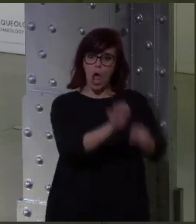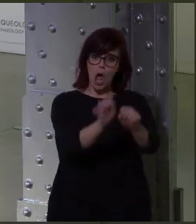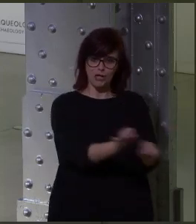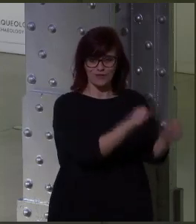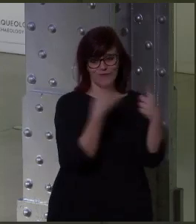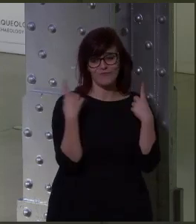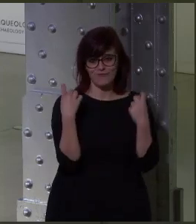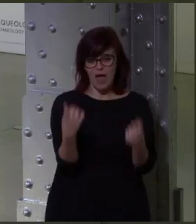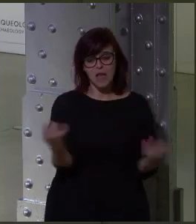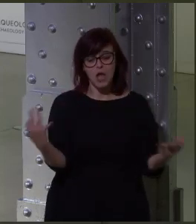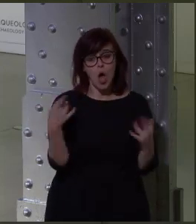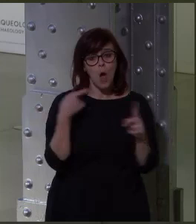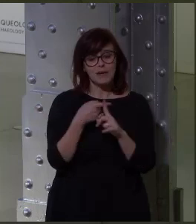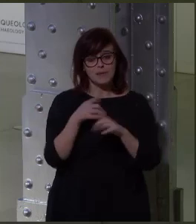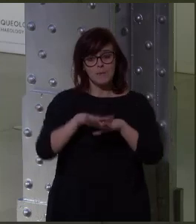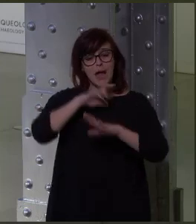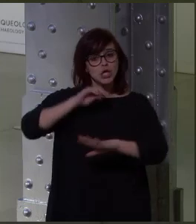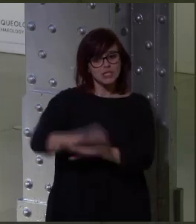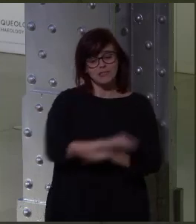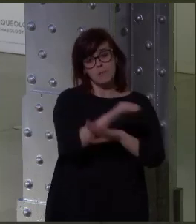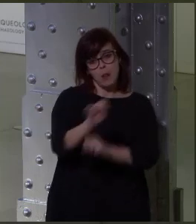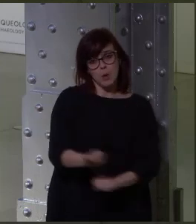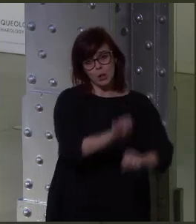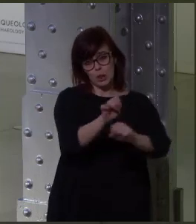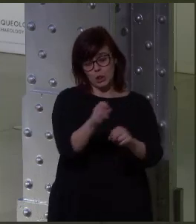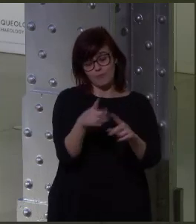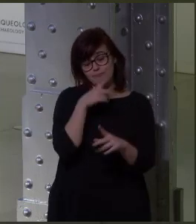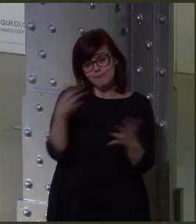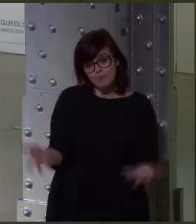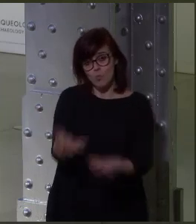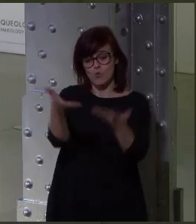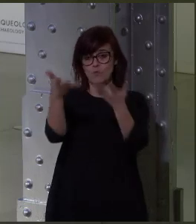protegiendo, para favorecer la conservación y la protección de estos